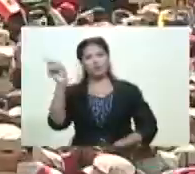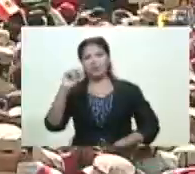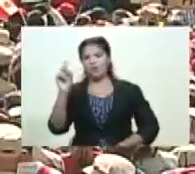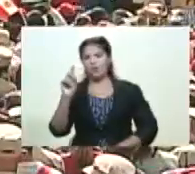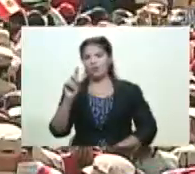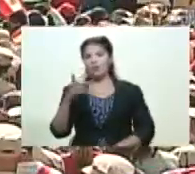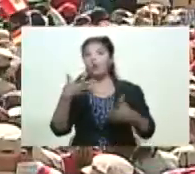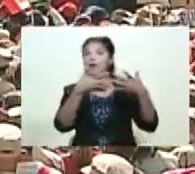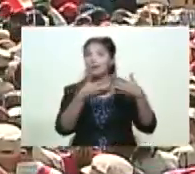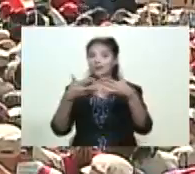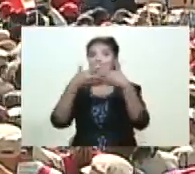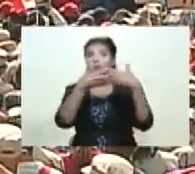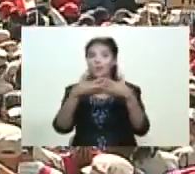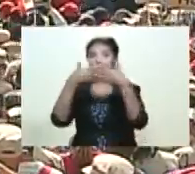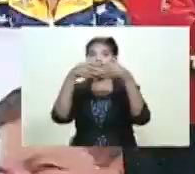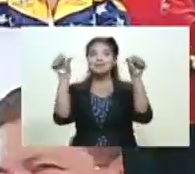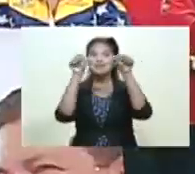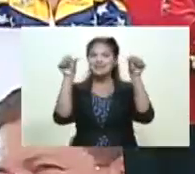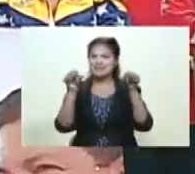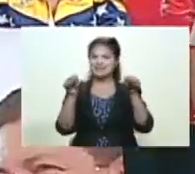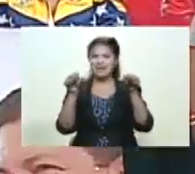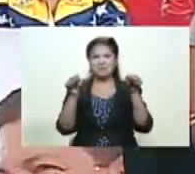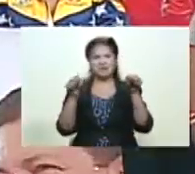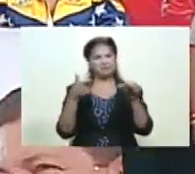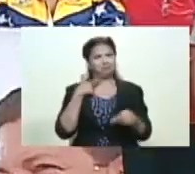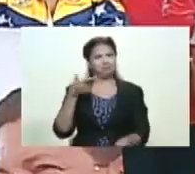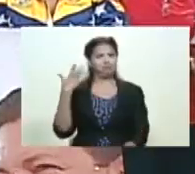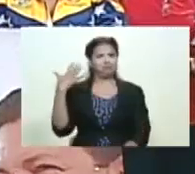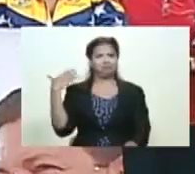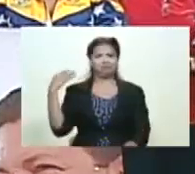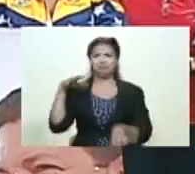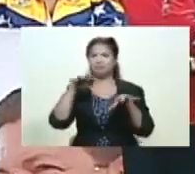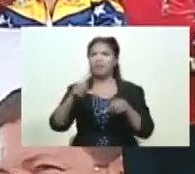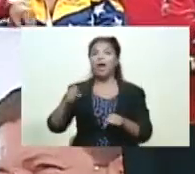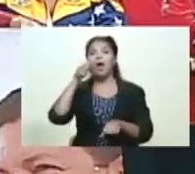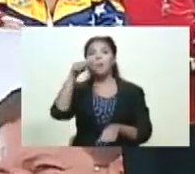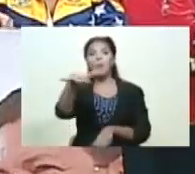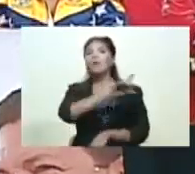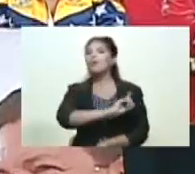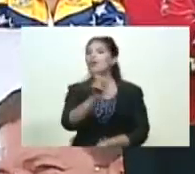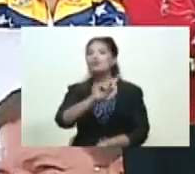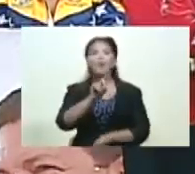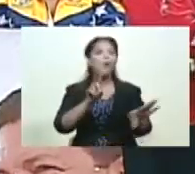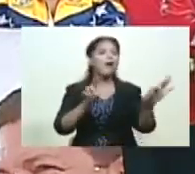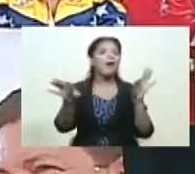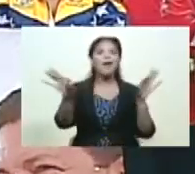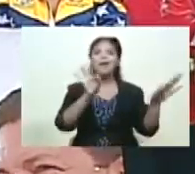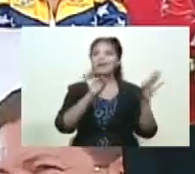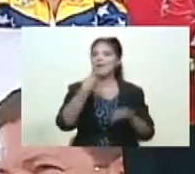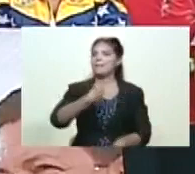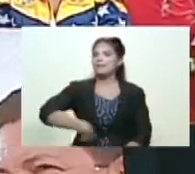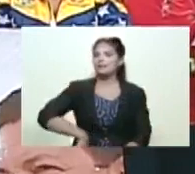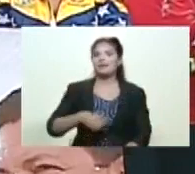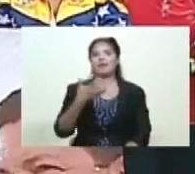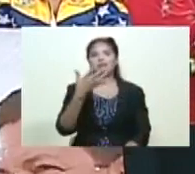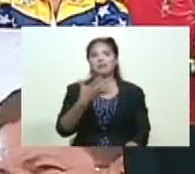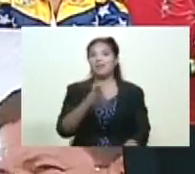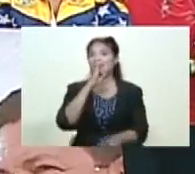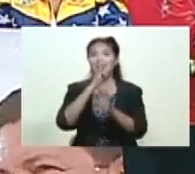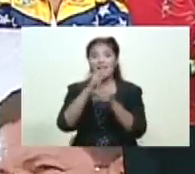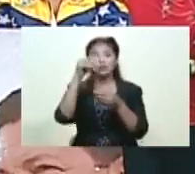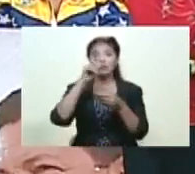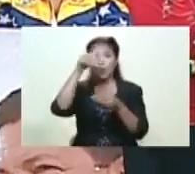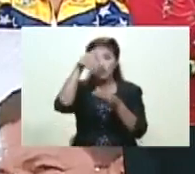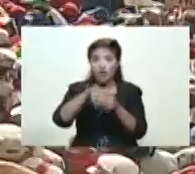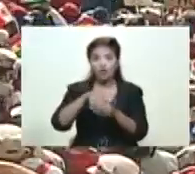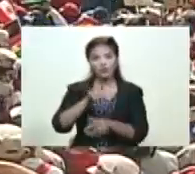Los Estados Unidos tienen un sistema medieval donde el pueblo no elige al presidente de la República de manera directa.